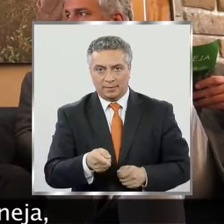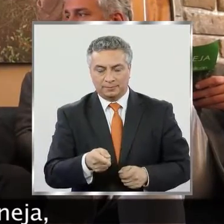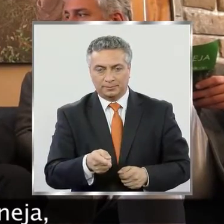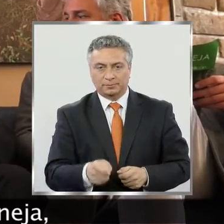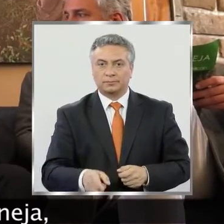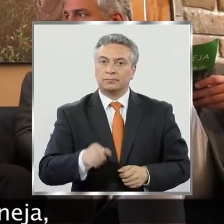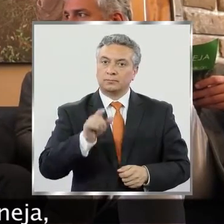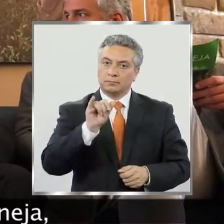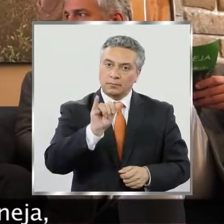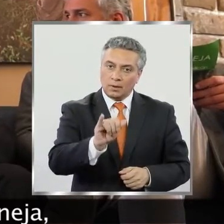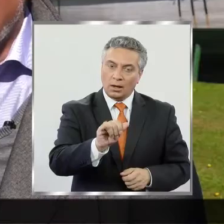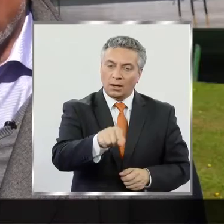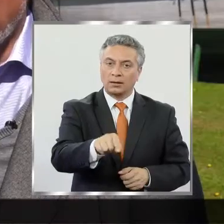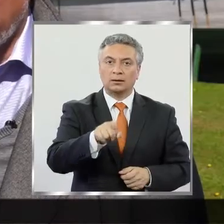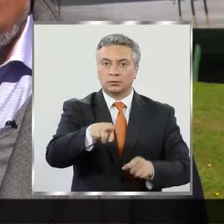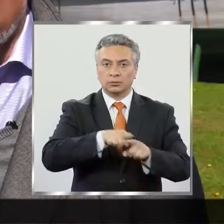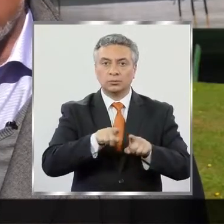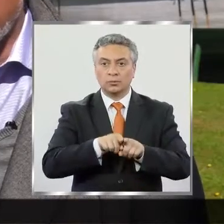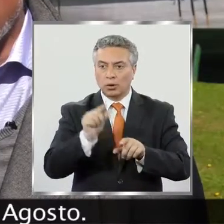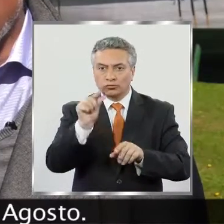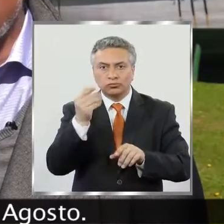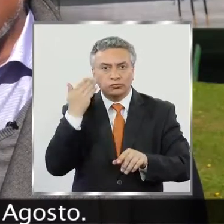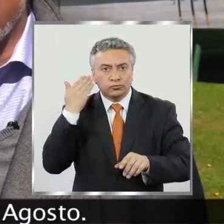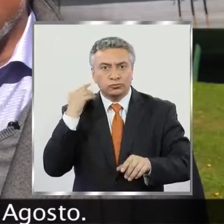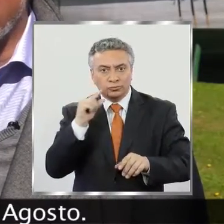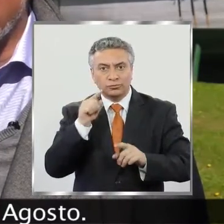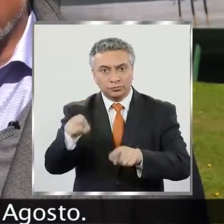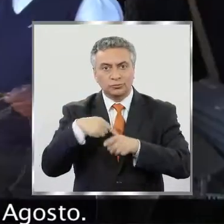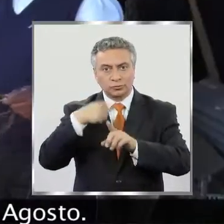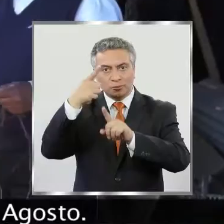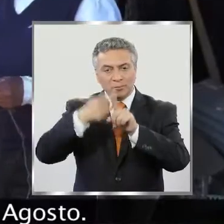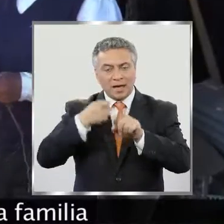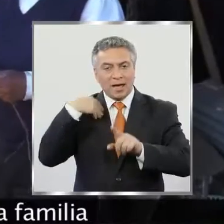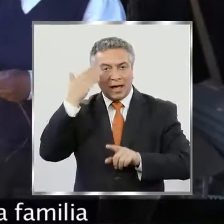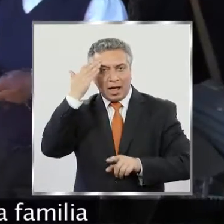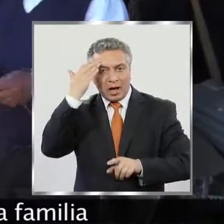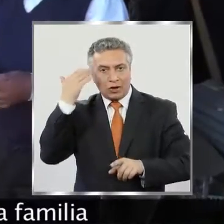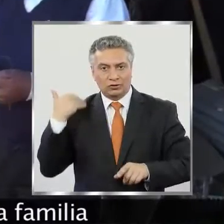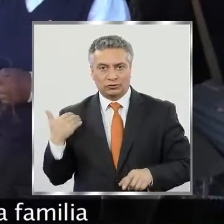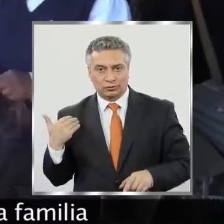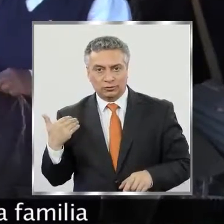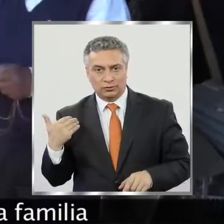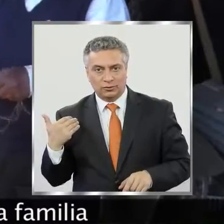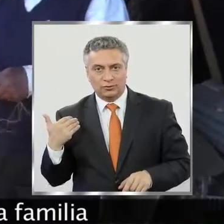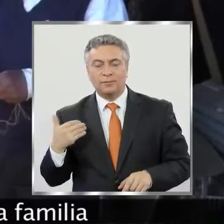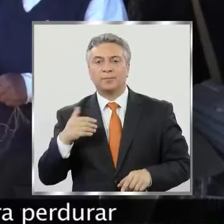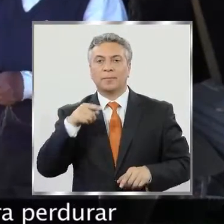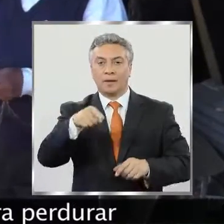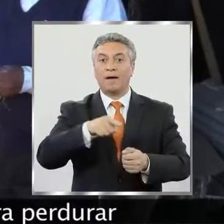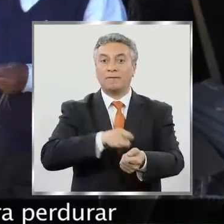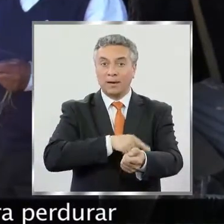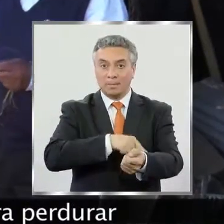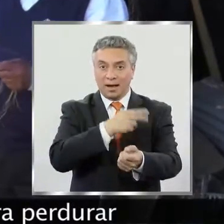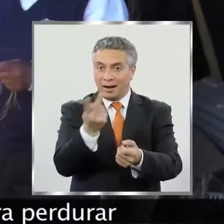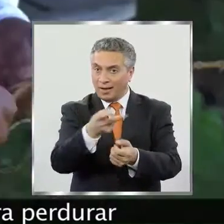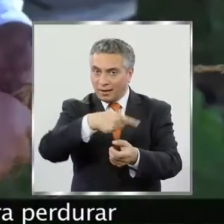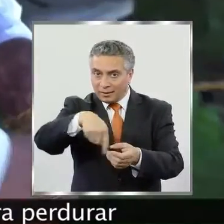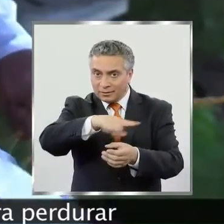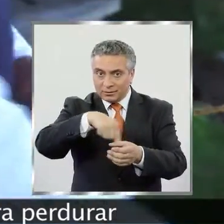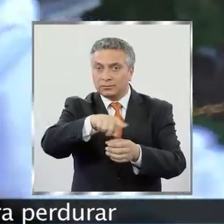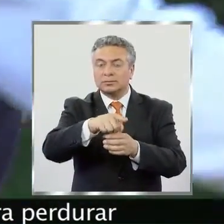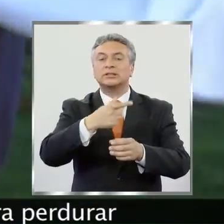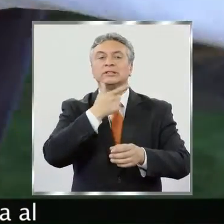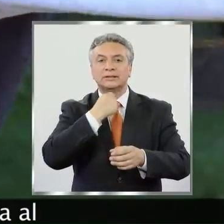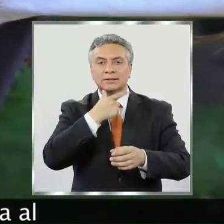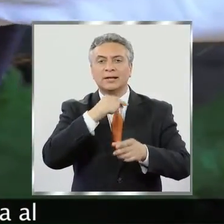nos dejó hace muy poco, en el mes de agosto. Este reconocimiento de la familia Marilicán Lindsay, que